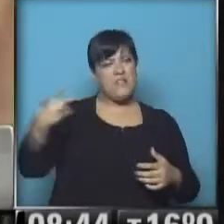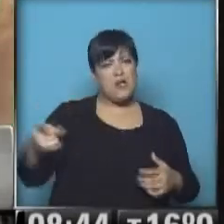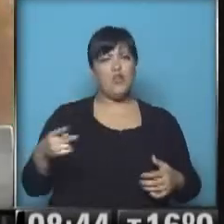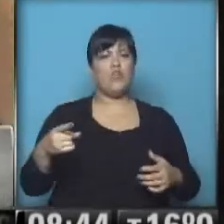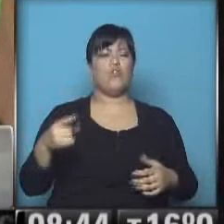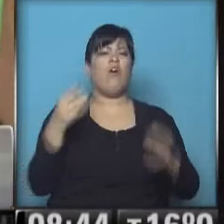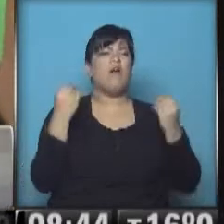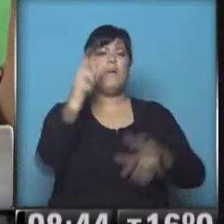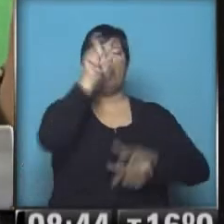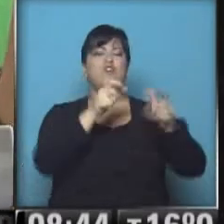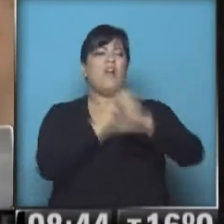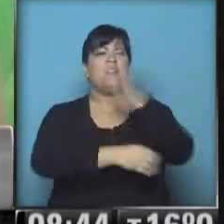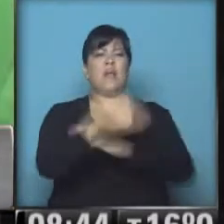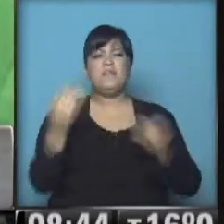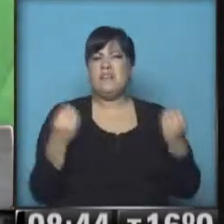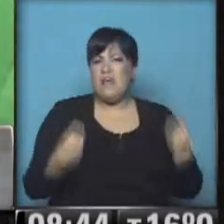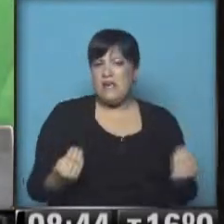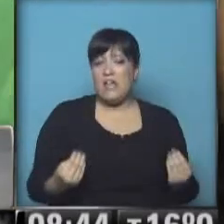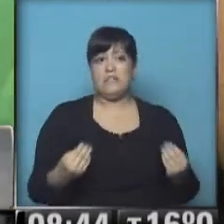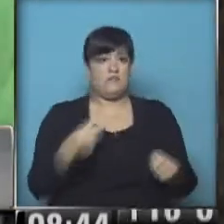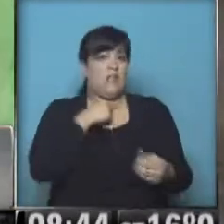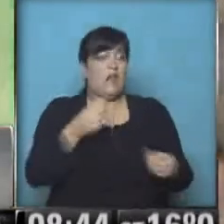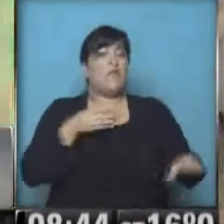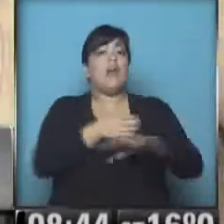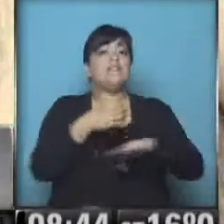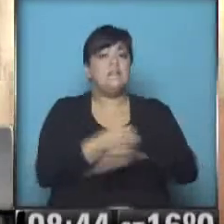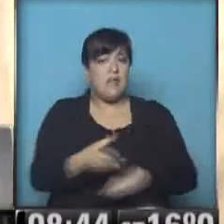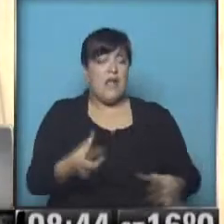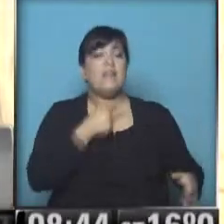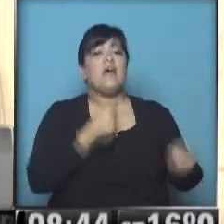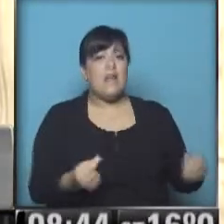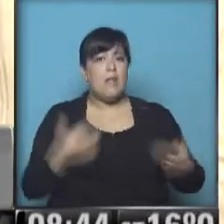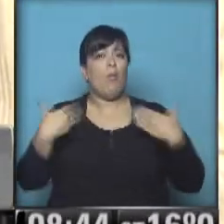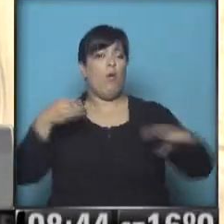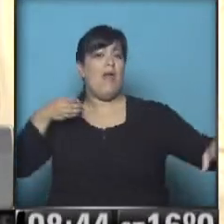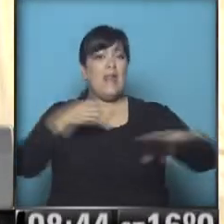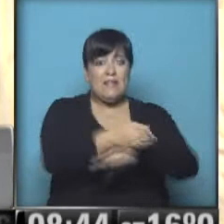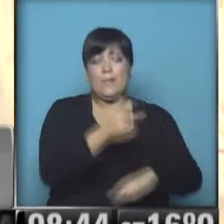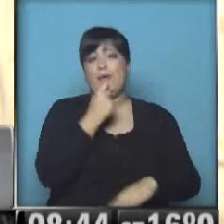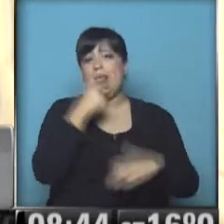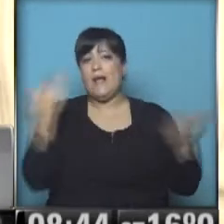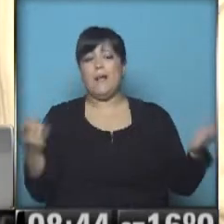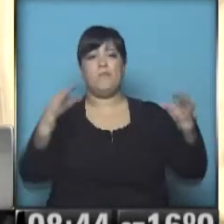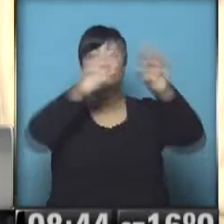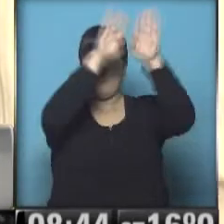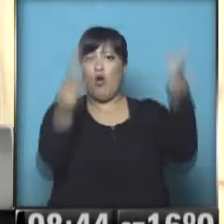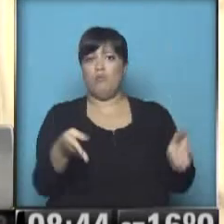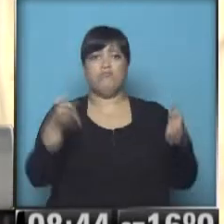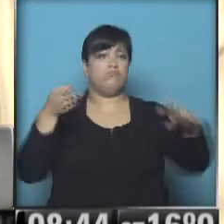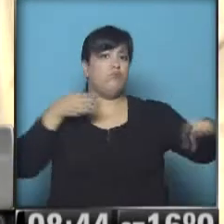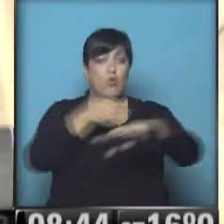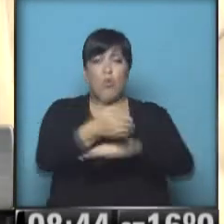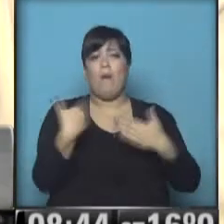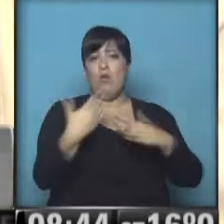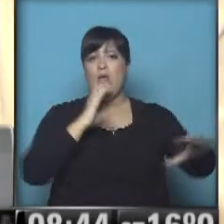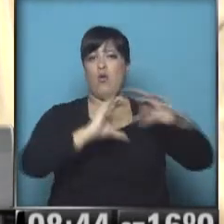quieren las personas con discapacidad? Digo, que queremos accesibilidad, queremos poder entrar a la ciudad, igual que todos